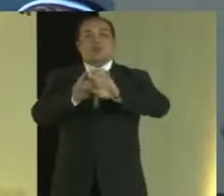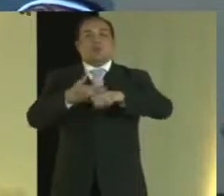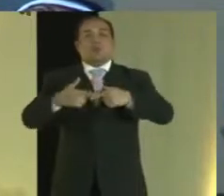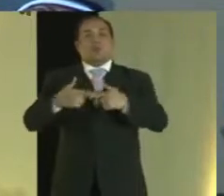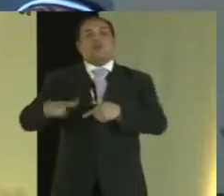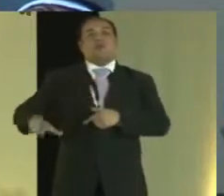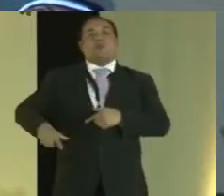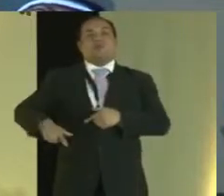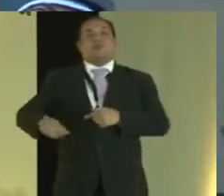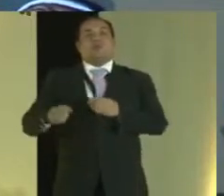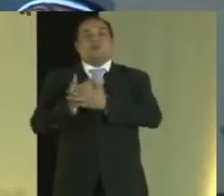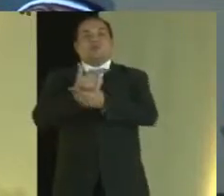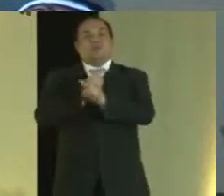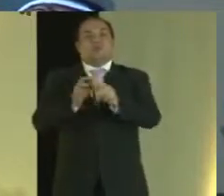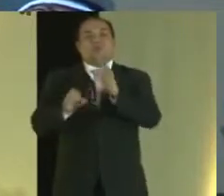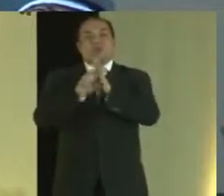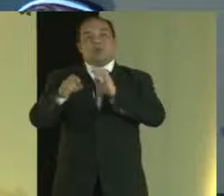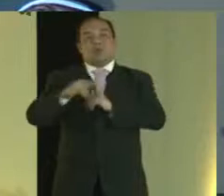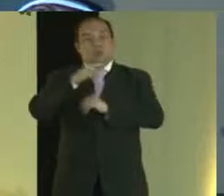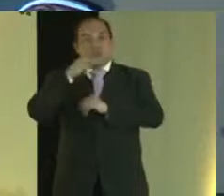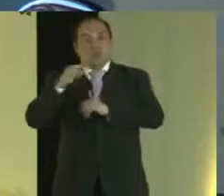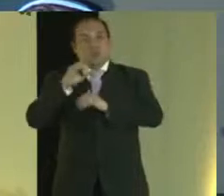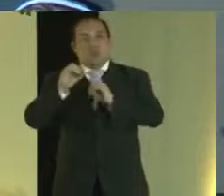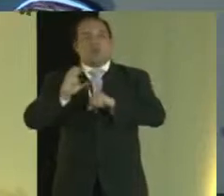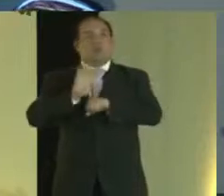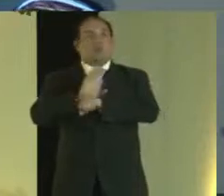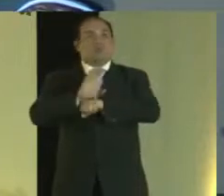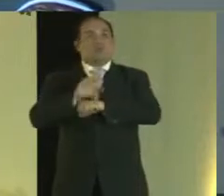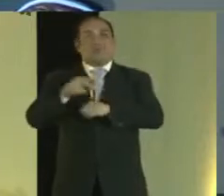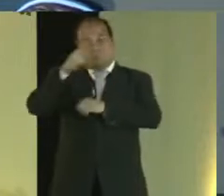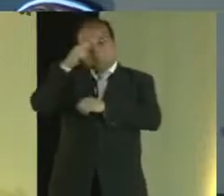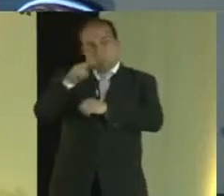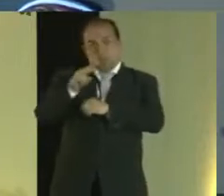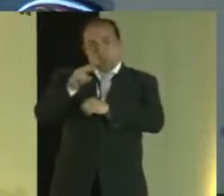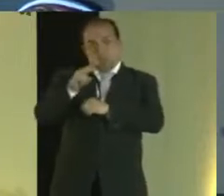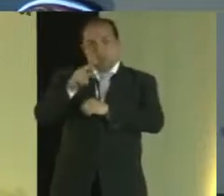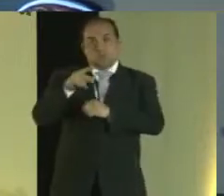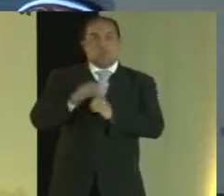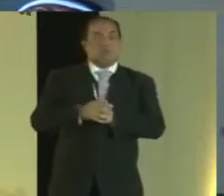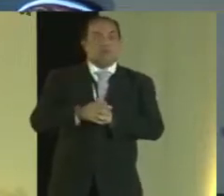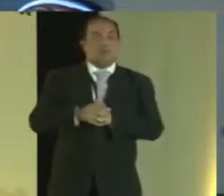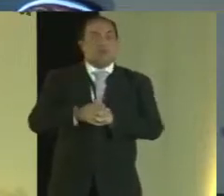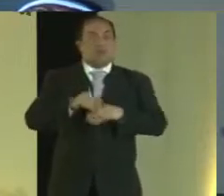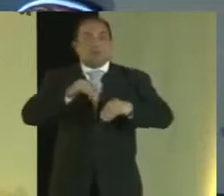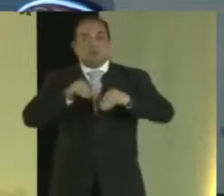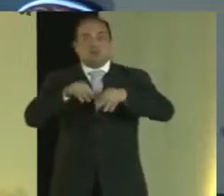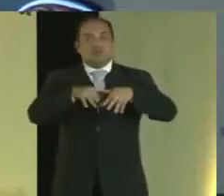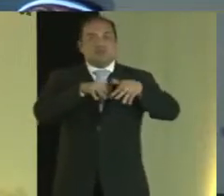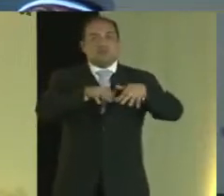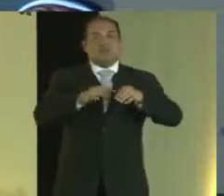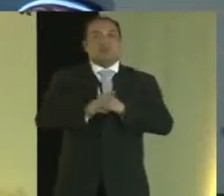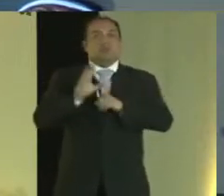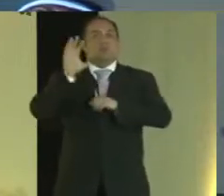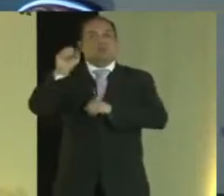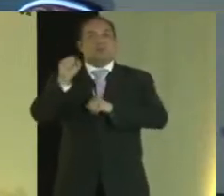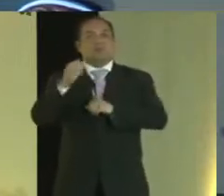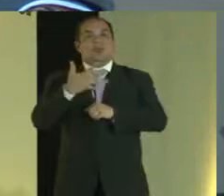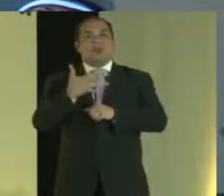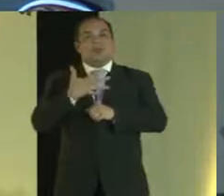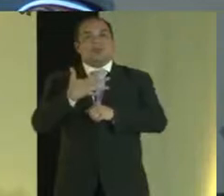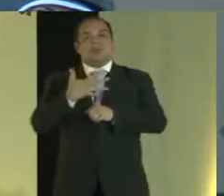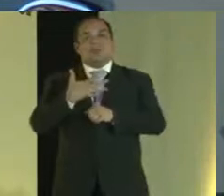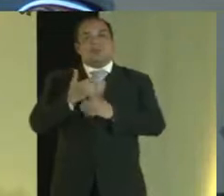neoliberales, como en el caso de Chile y Colombia. En México, sin embargo, la movilización de los sindicatos ha sido